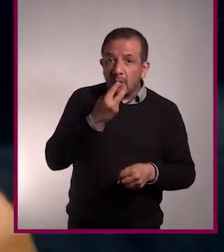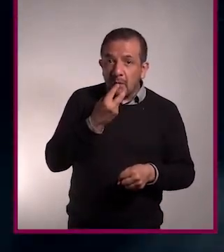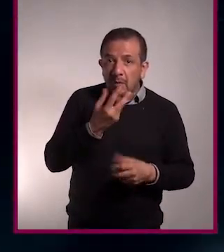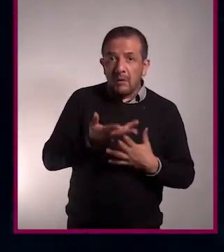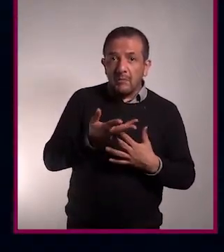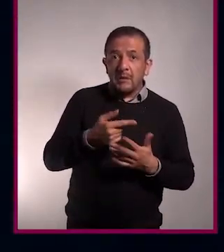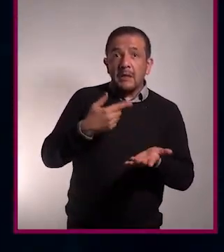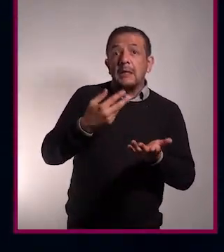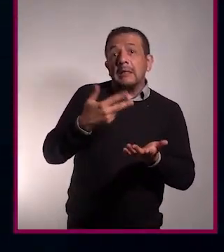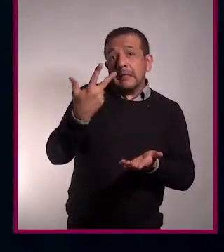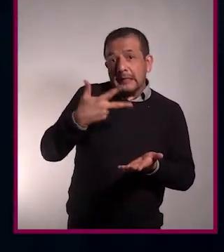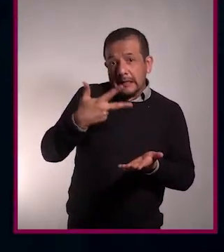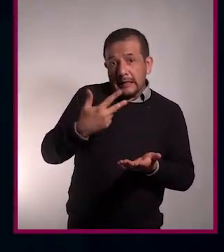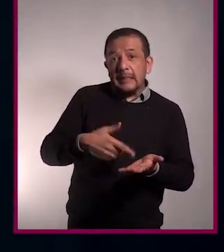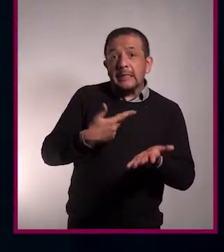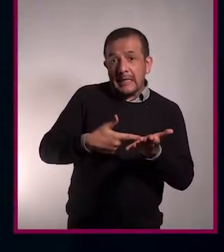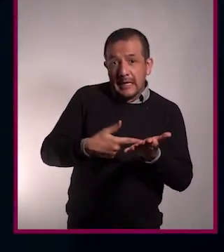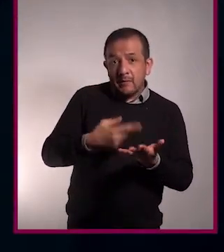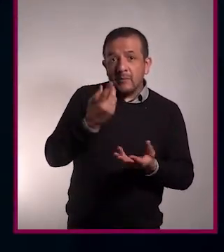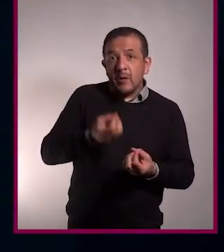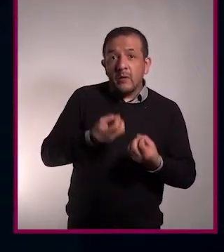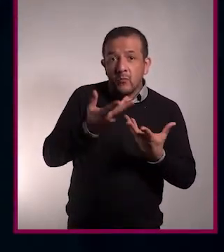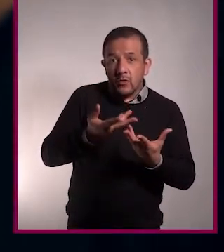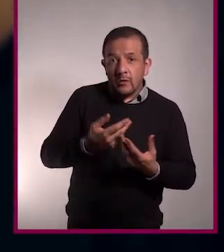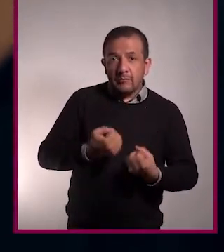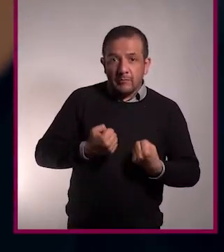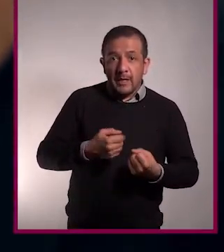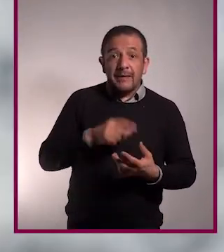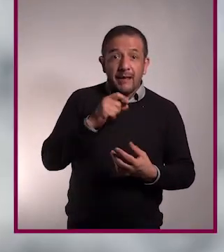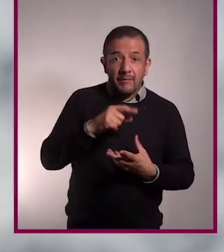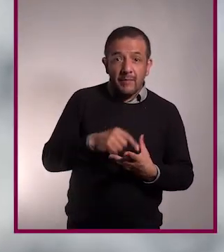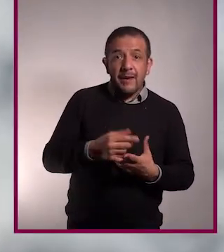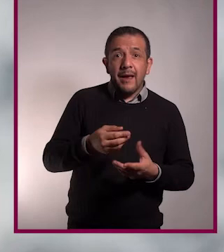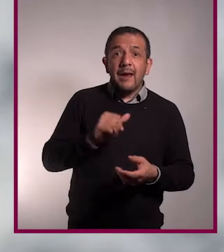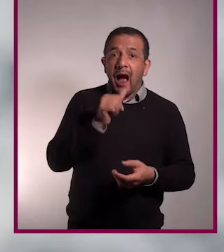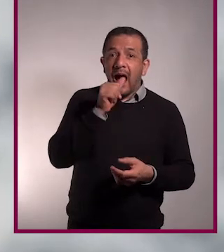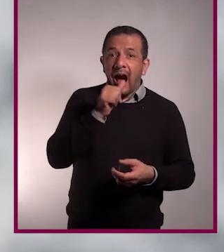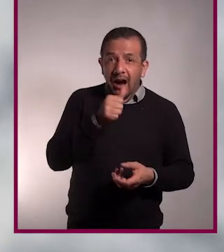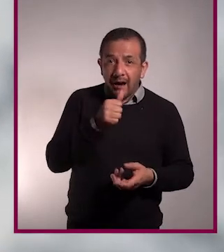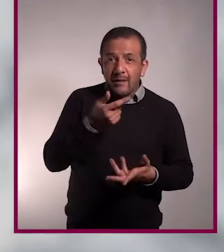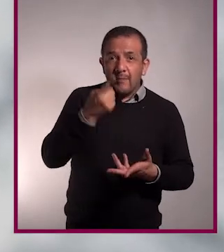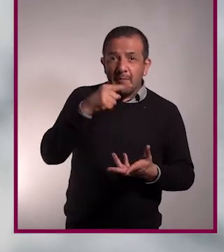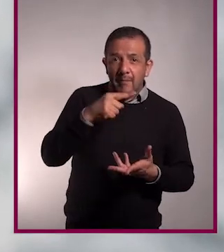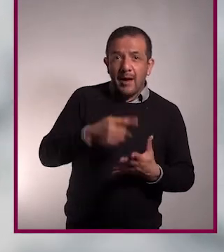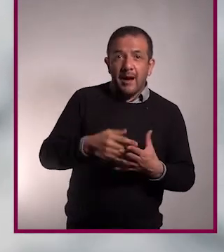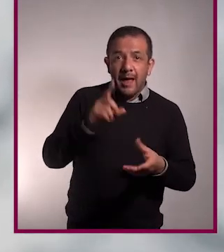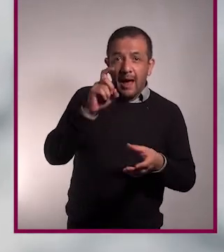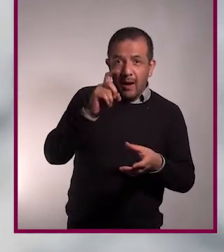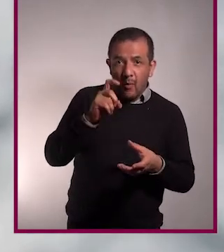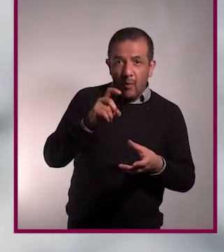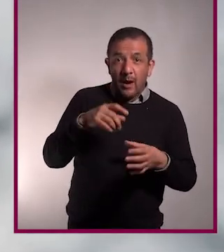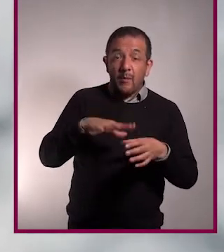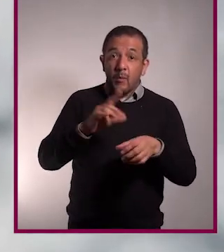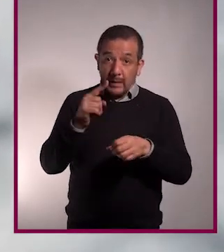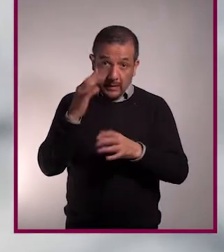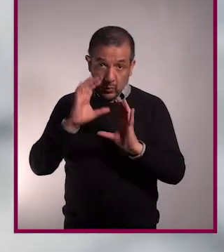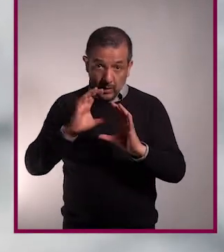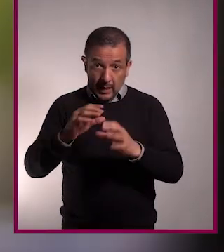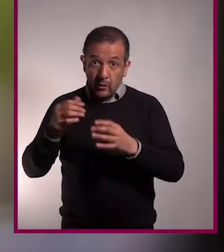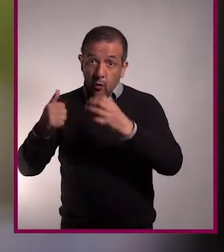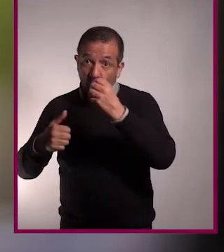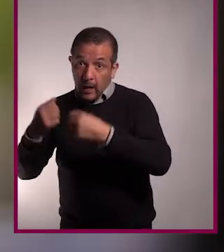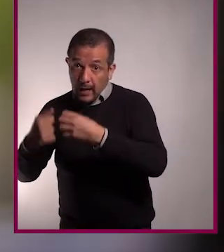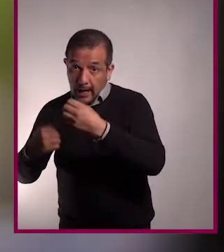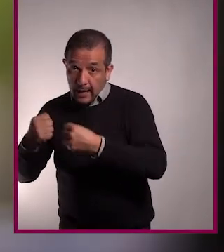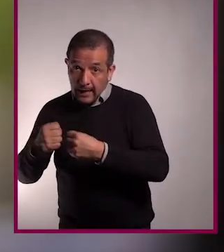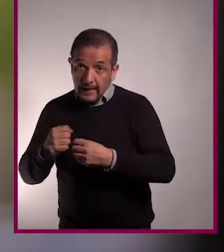tienen más o menos 140 calorías y te aportan 13 gramos de proteínas. Avena en una tacita cocida con agua. Evita cocerla con leche